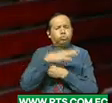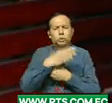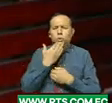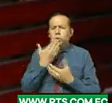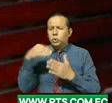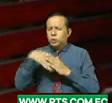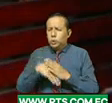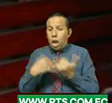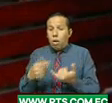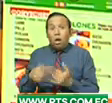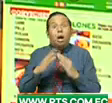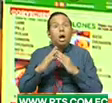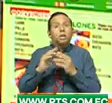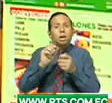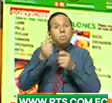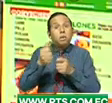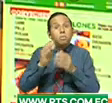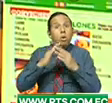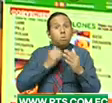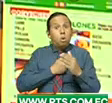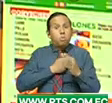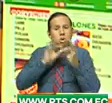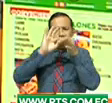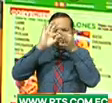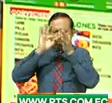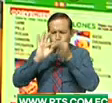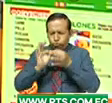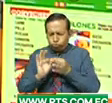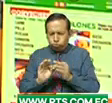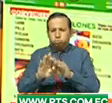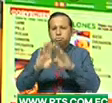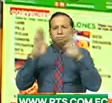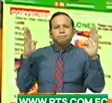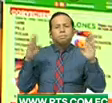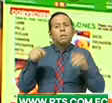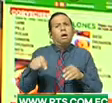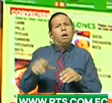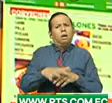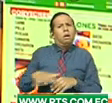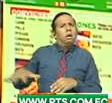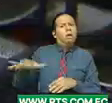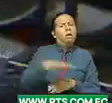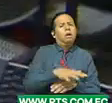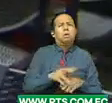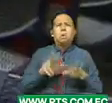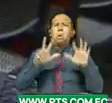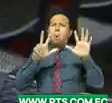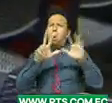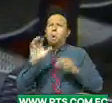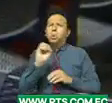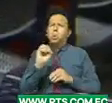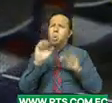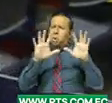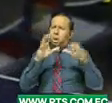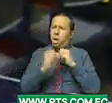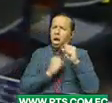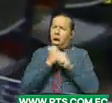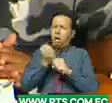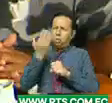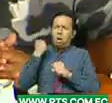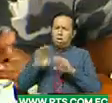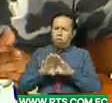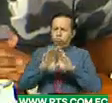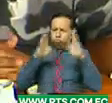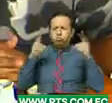este emprendimiento. Esta zona pues lleva alrededor de 8 a 10 años ya activada comercialmente, ¿no? Cada vez